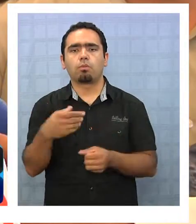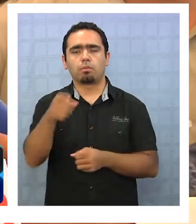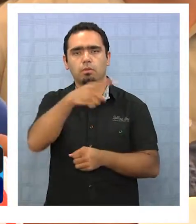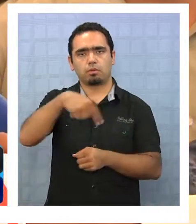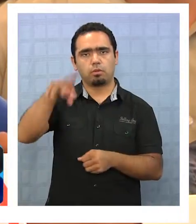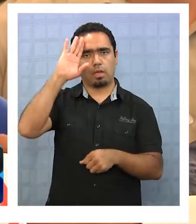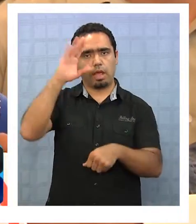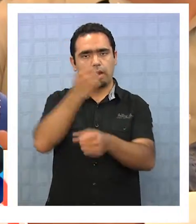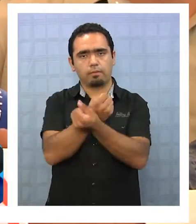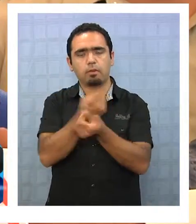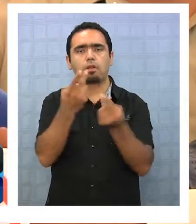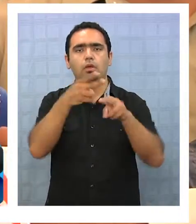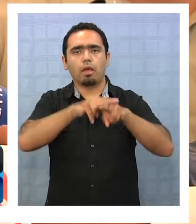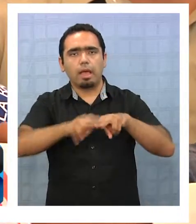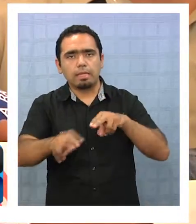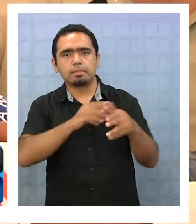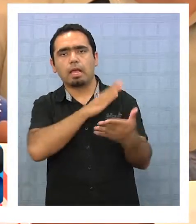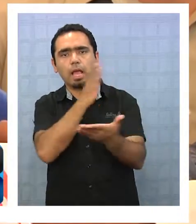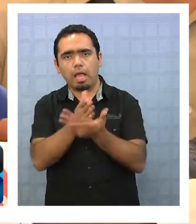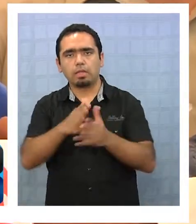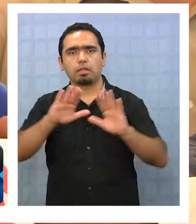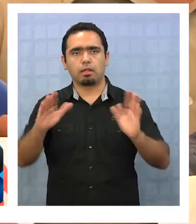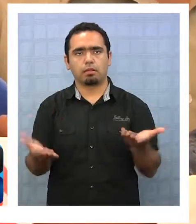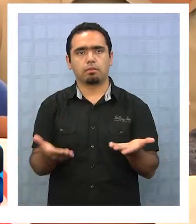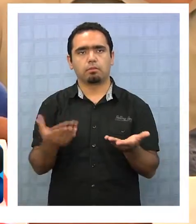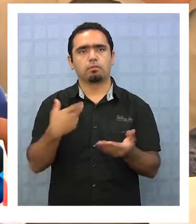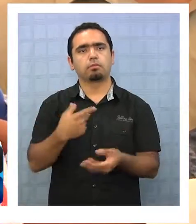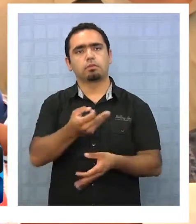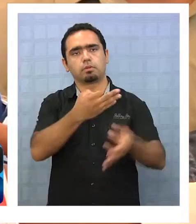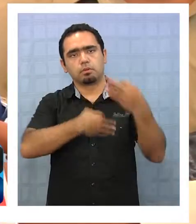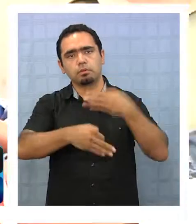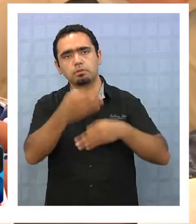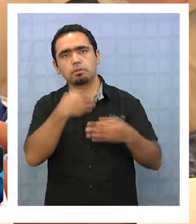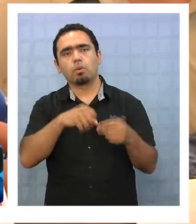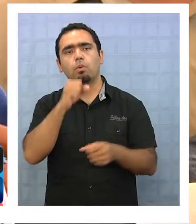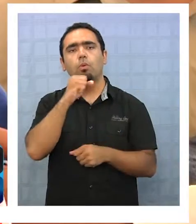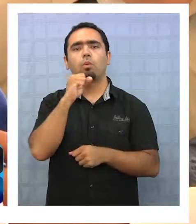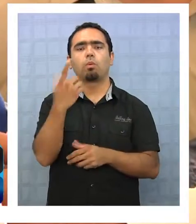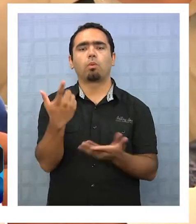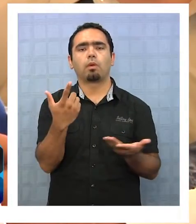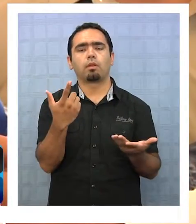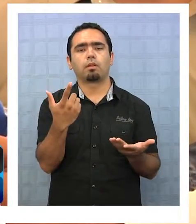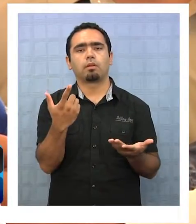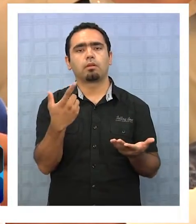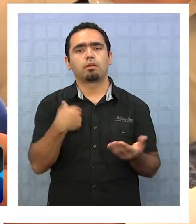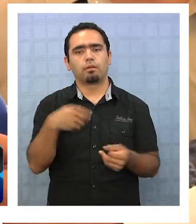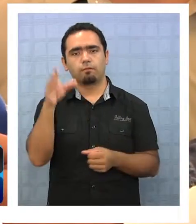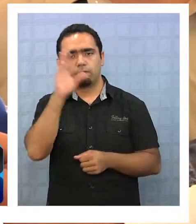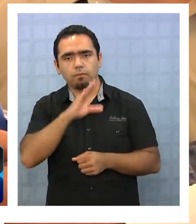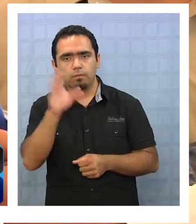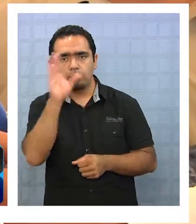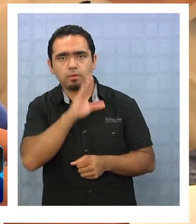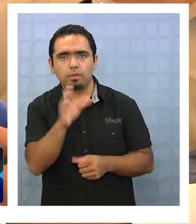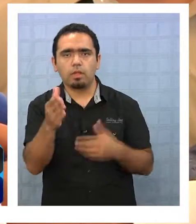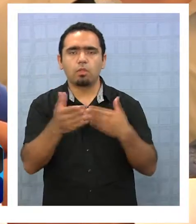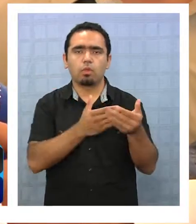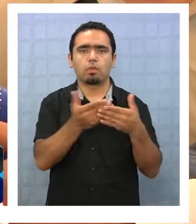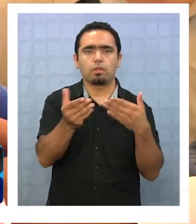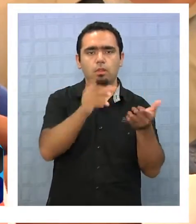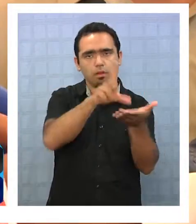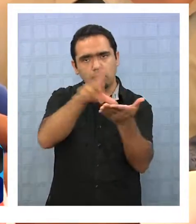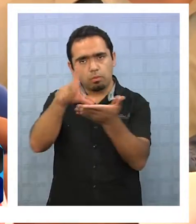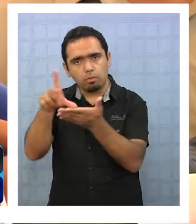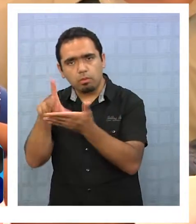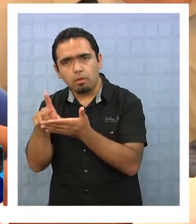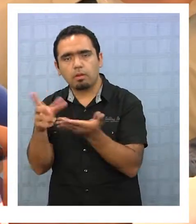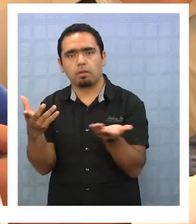realizado hasta esta fecha. Nos señalaron cuál había sido, digamos, la búsqueda, los sectores donde se había buscado,